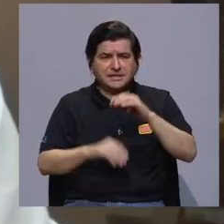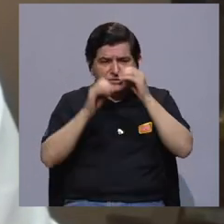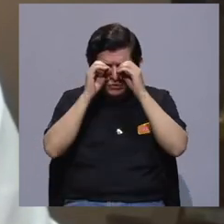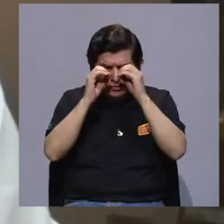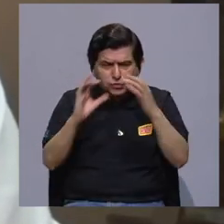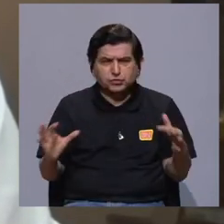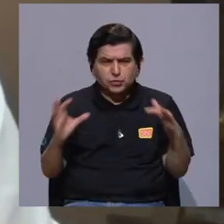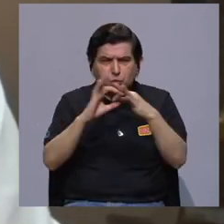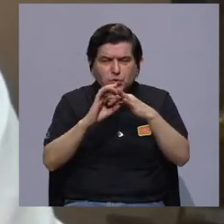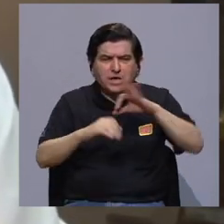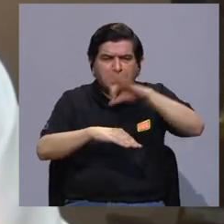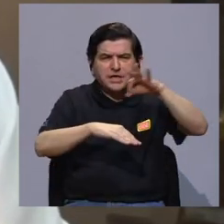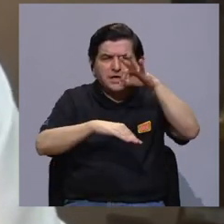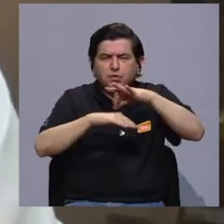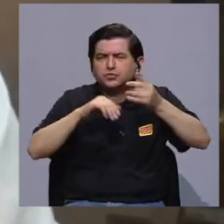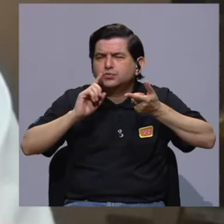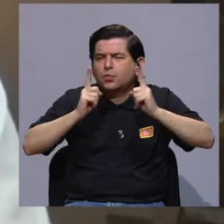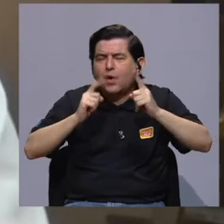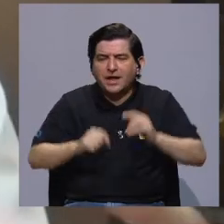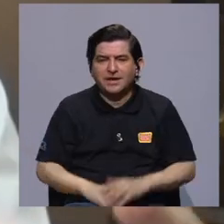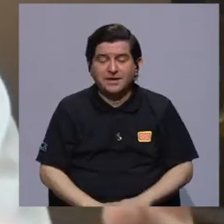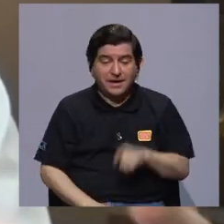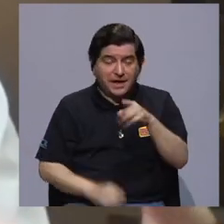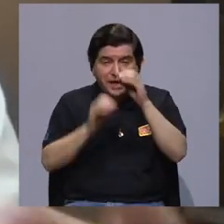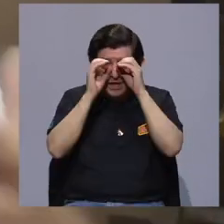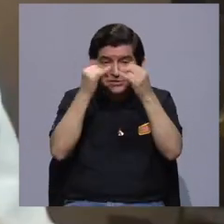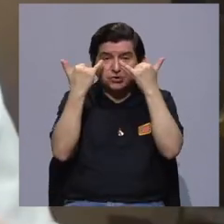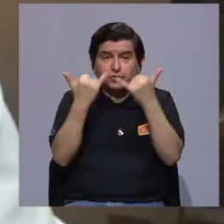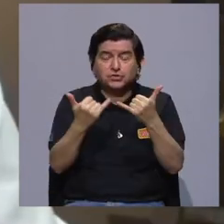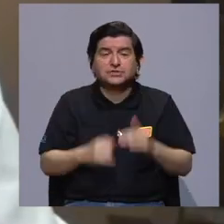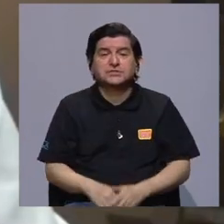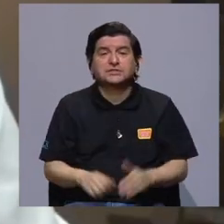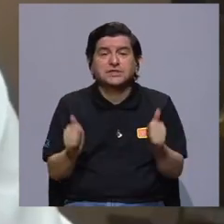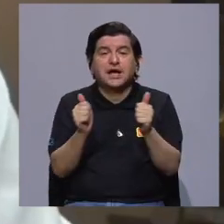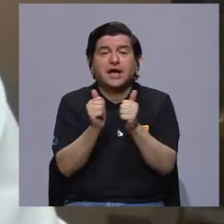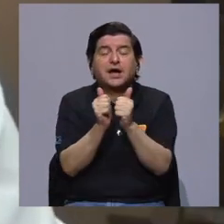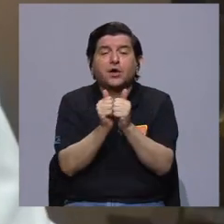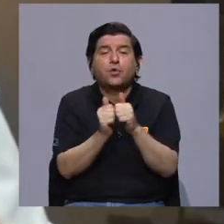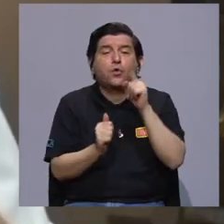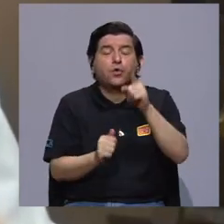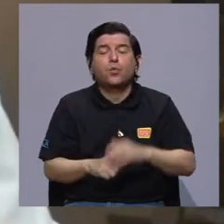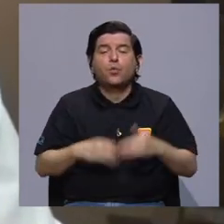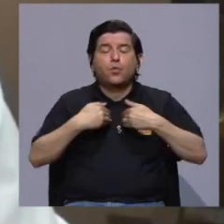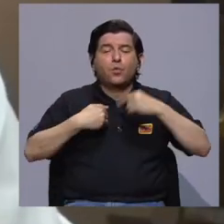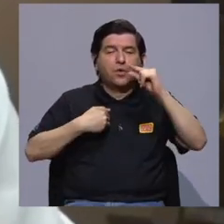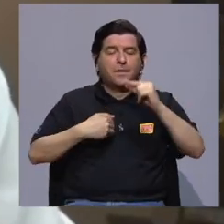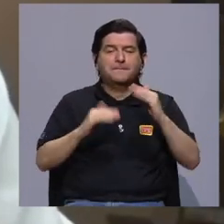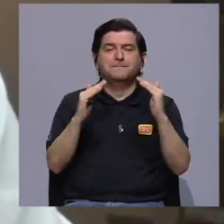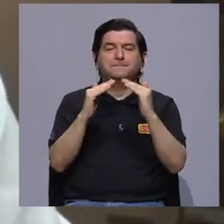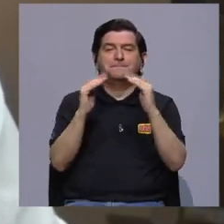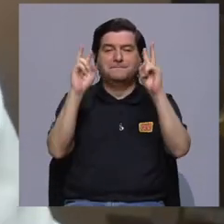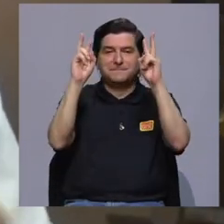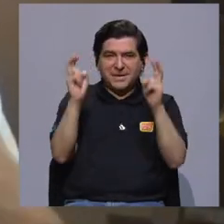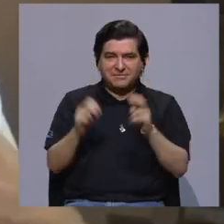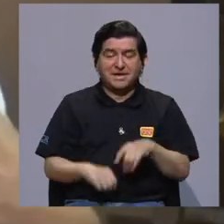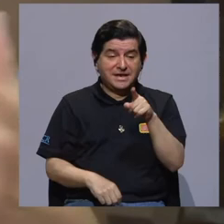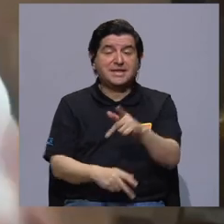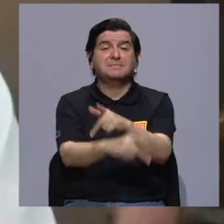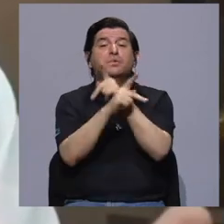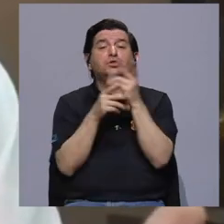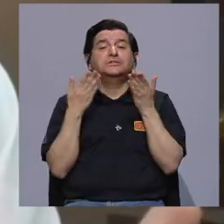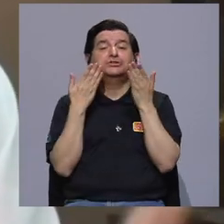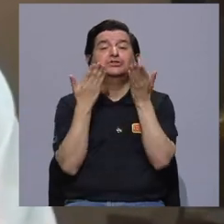microbios asociados a abejas? Son microbios que ya viven con alguien, viven con un insecto al